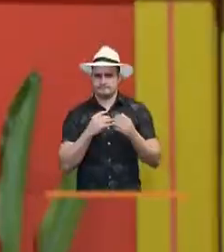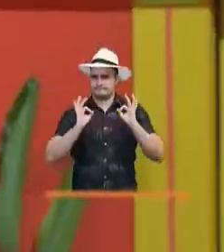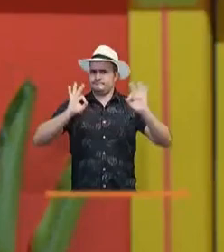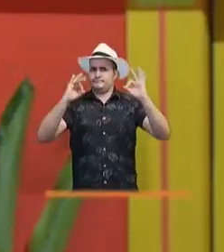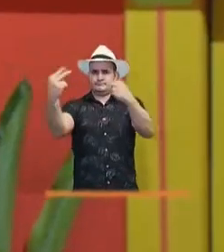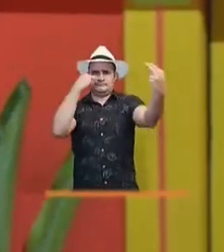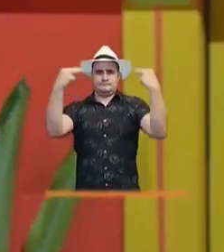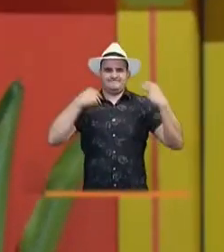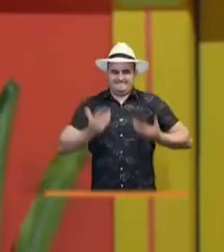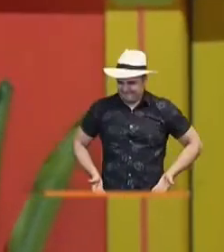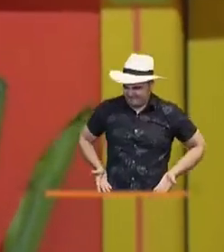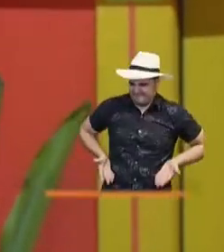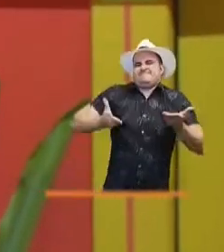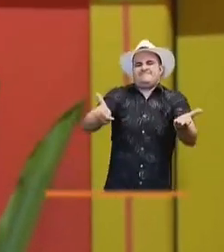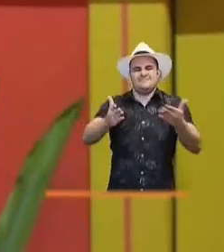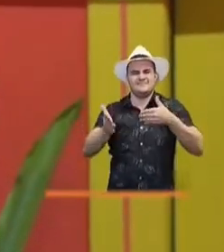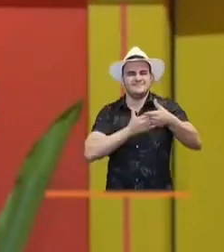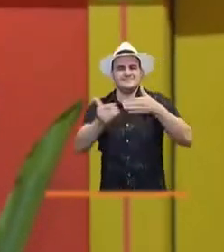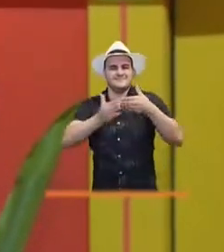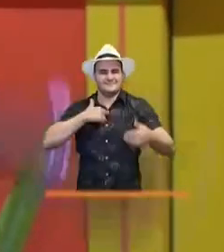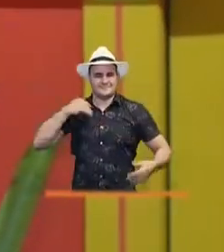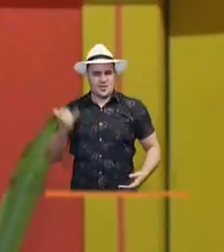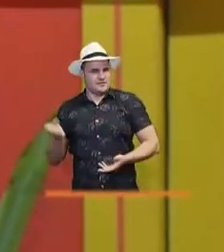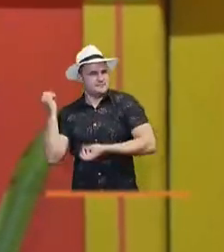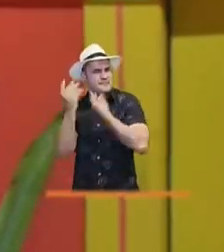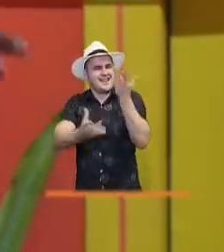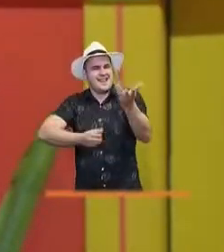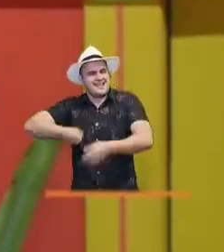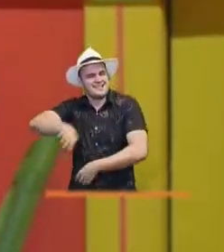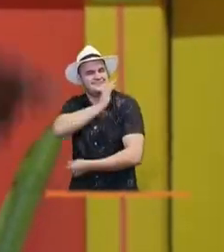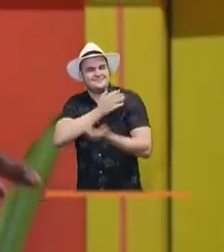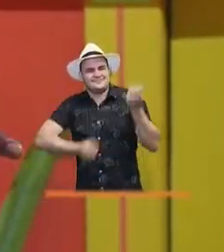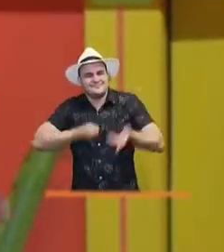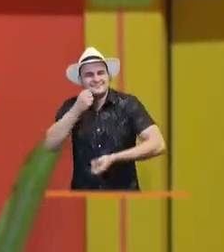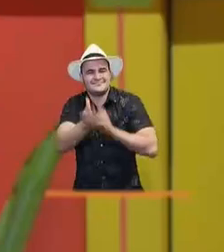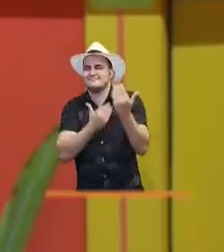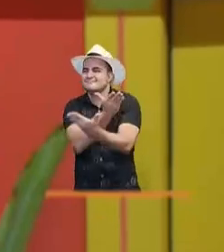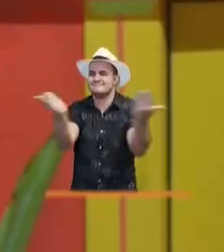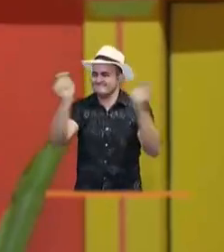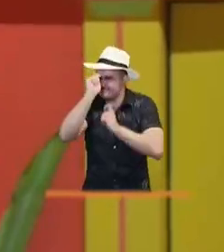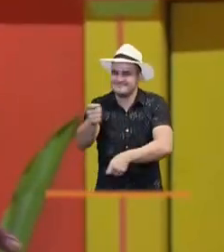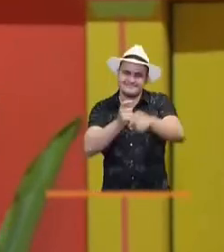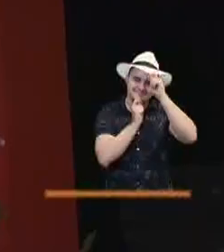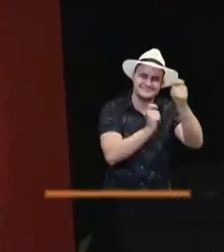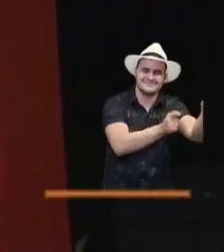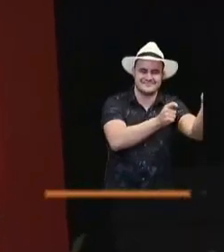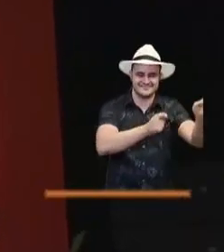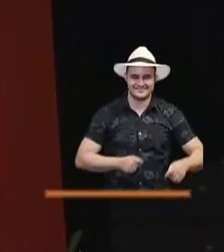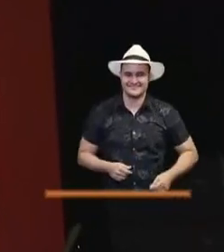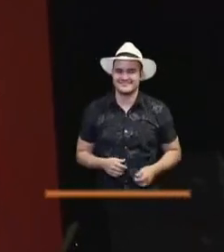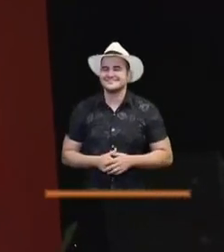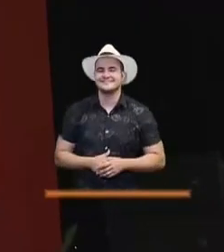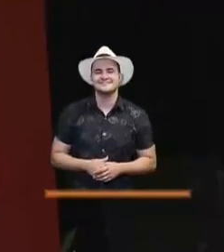entregarse completo. Estén aquí o no estén, igual merecen respeto.